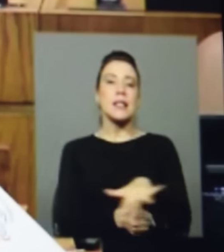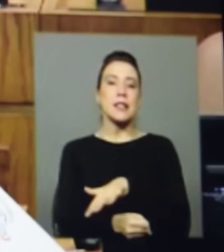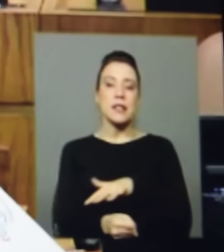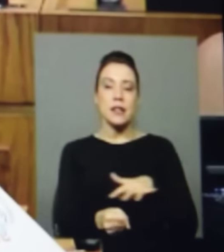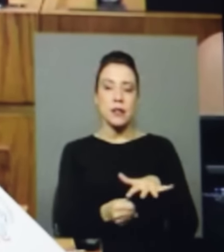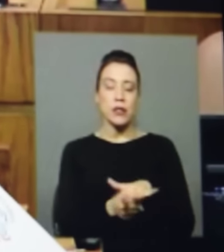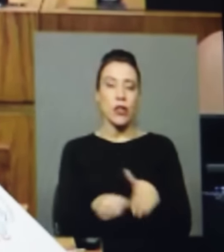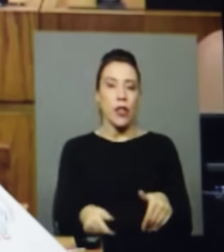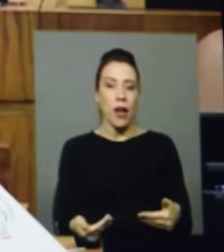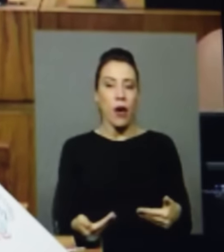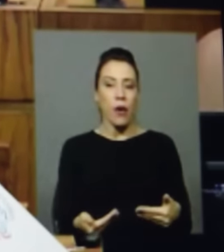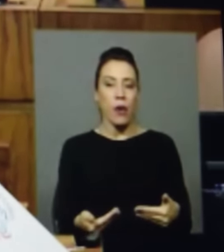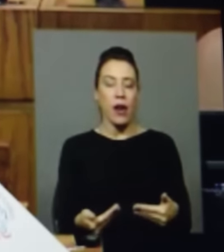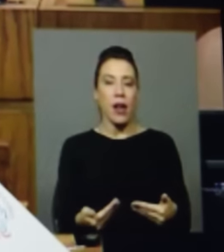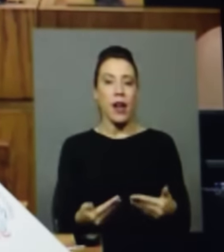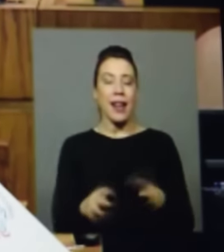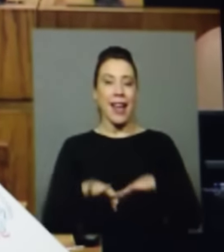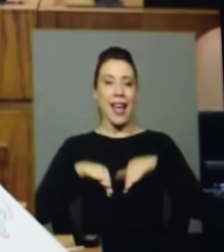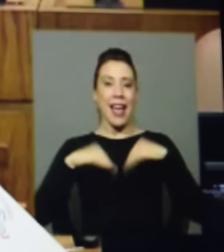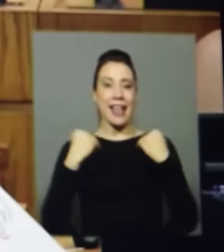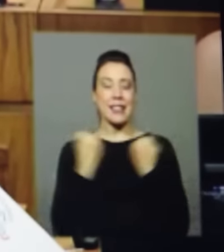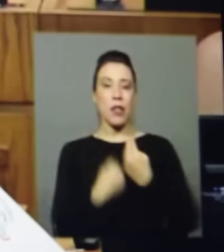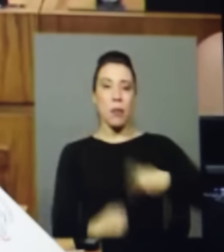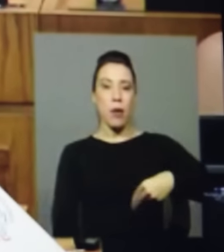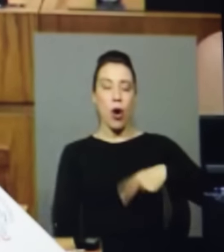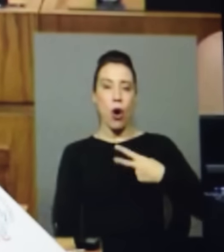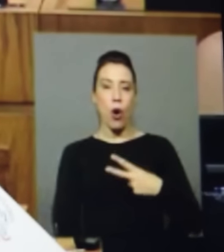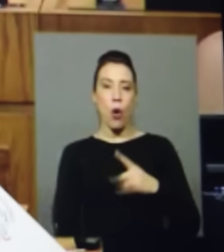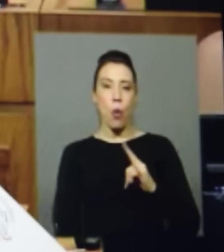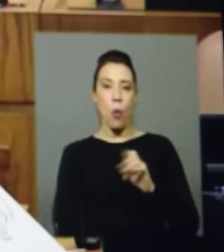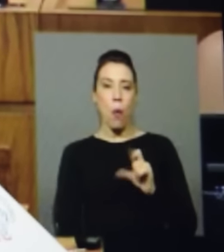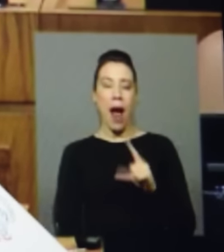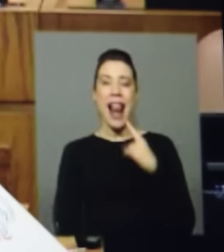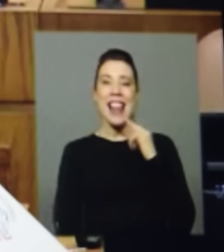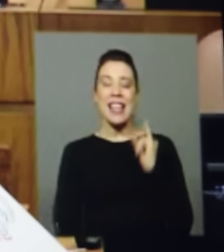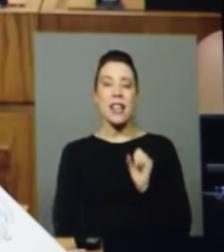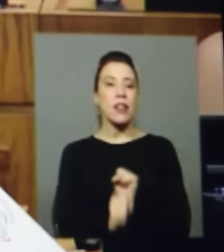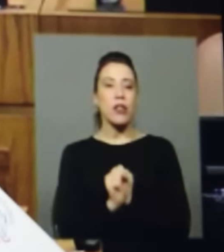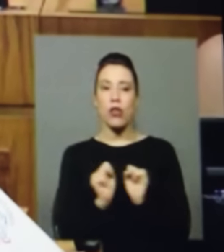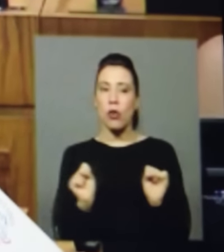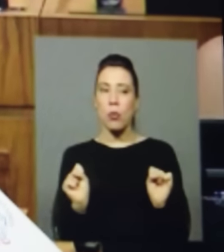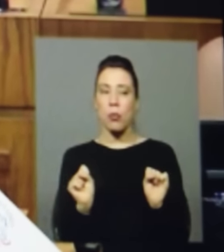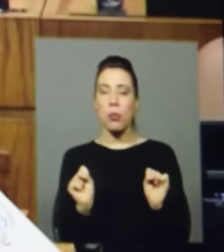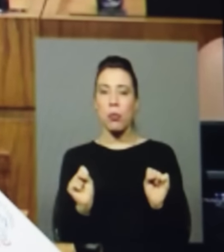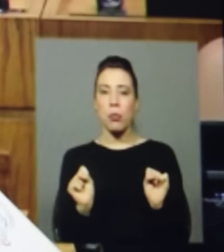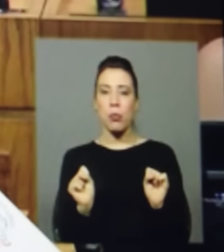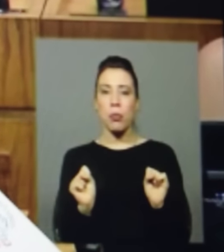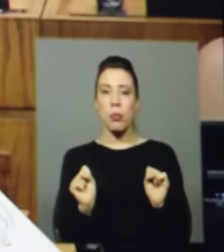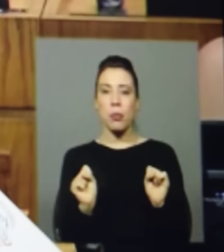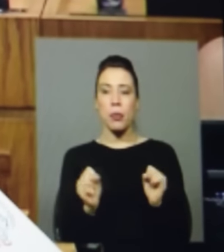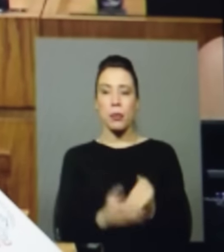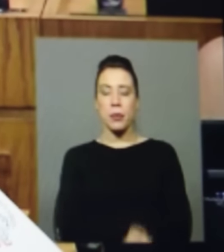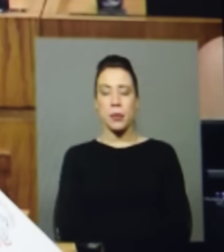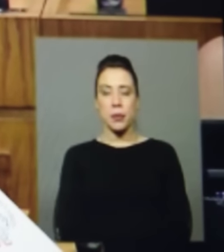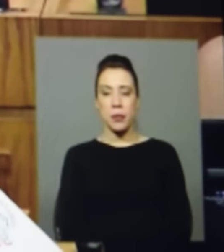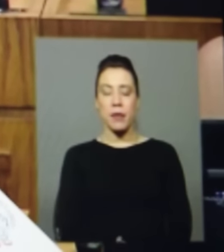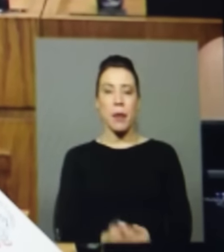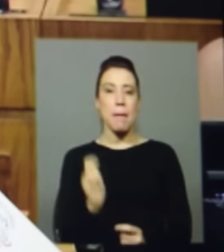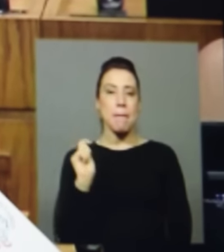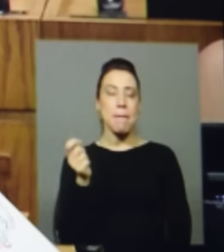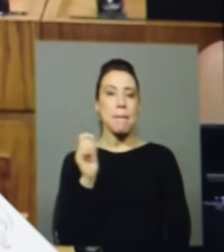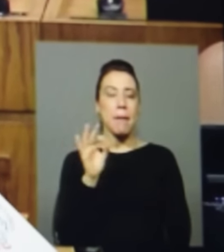actual por la cual el estadio municipal de Hualqui no ha podido tener los